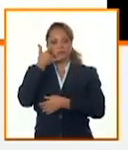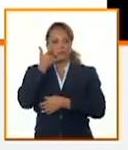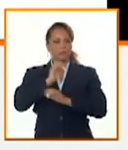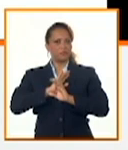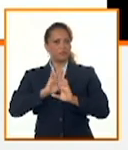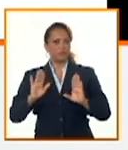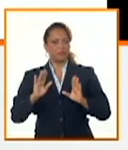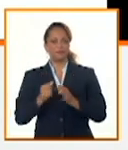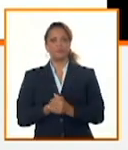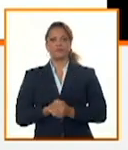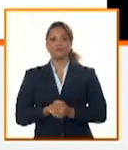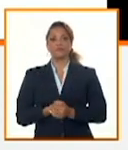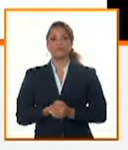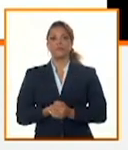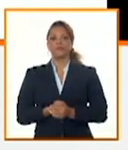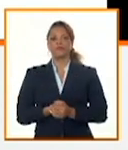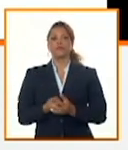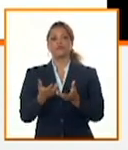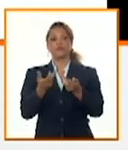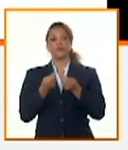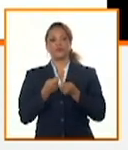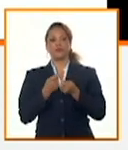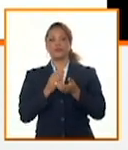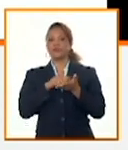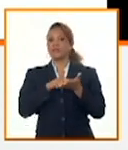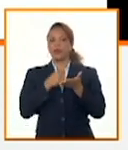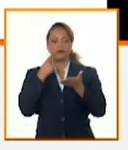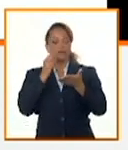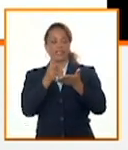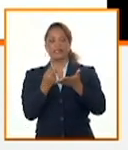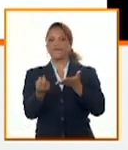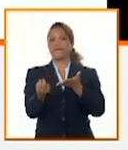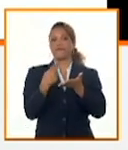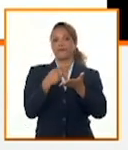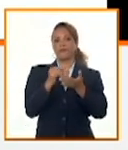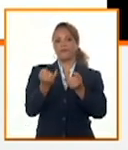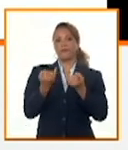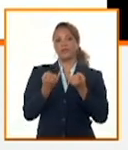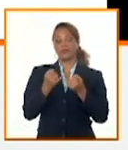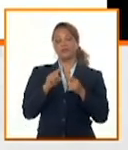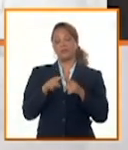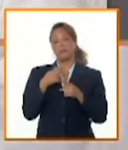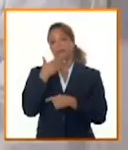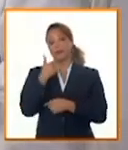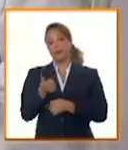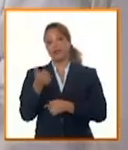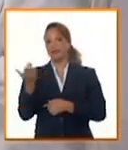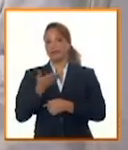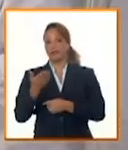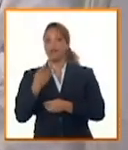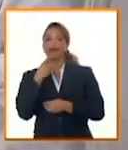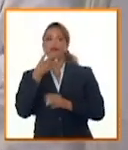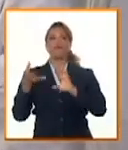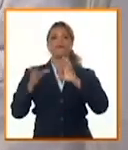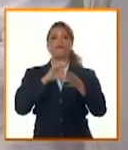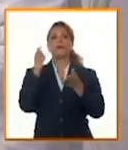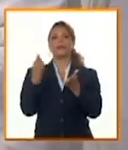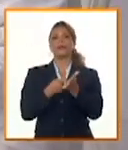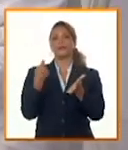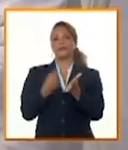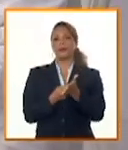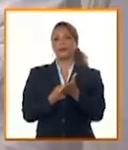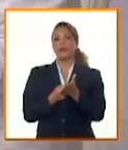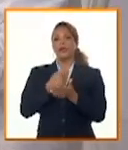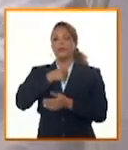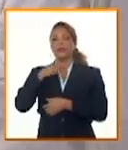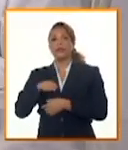paga automáticamente lo que recibe es un crédito en cuenta y por eso Busca eficiencia porque también acelera los ciclos de cobro y pago una entidad